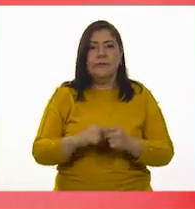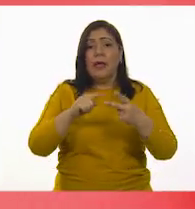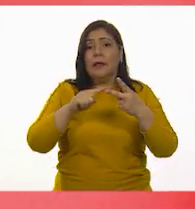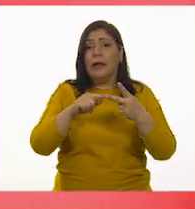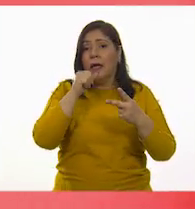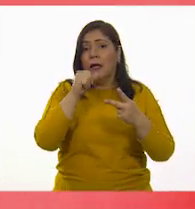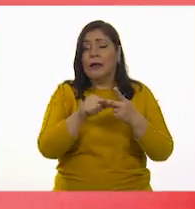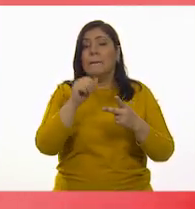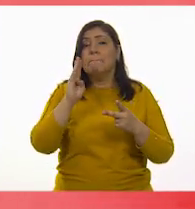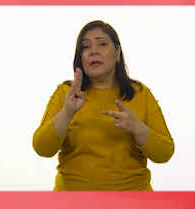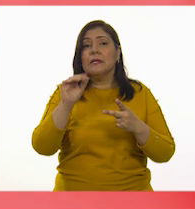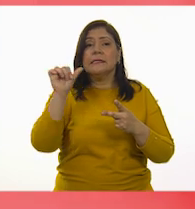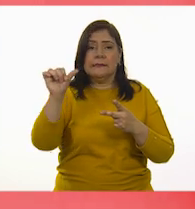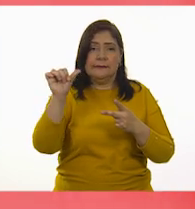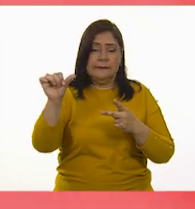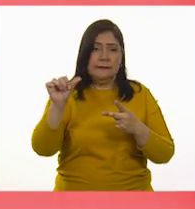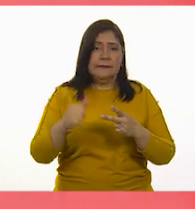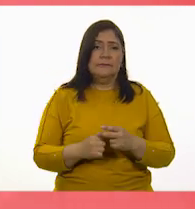B. 16.